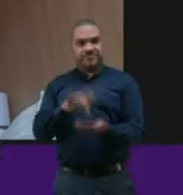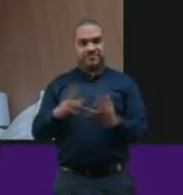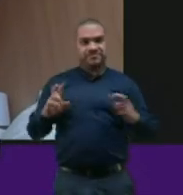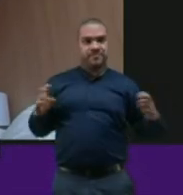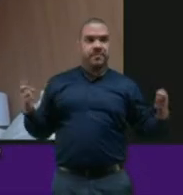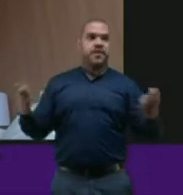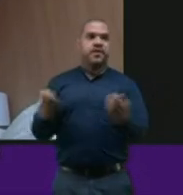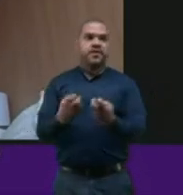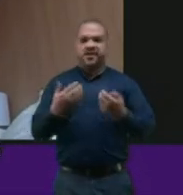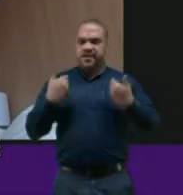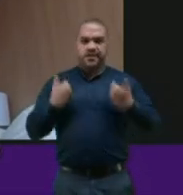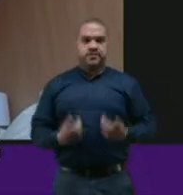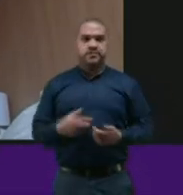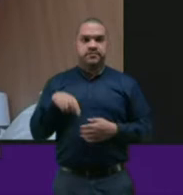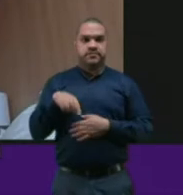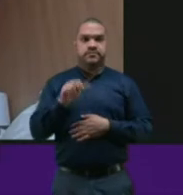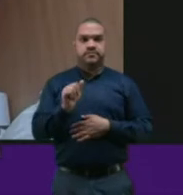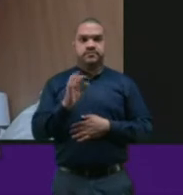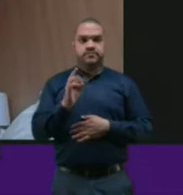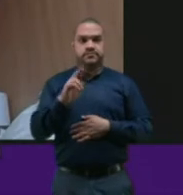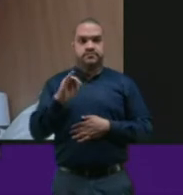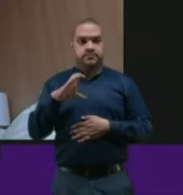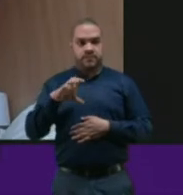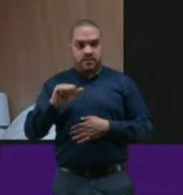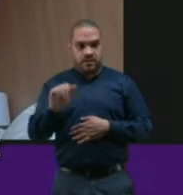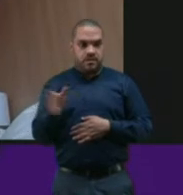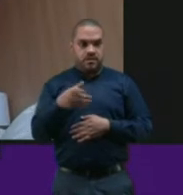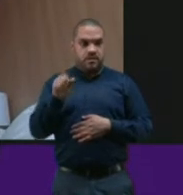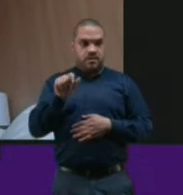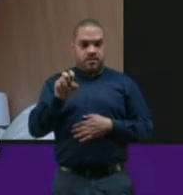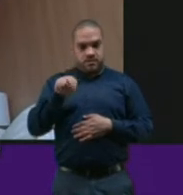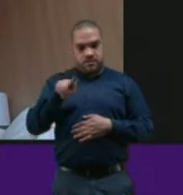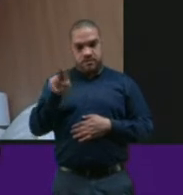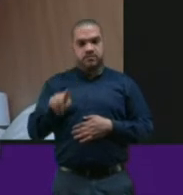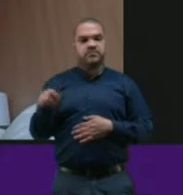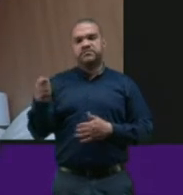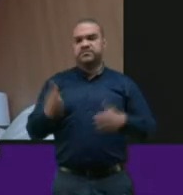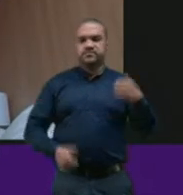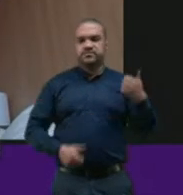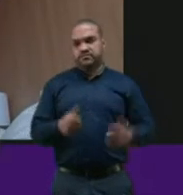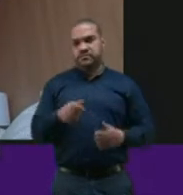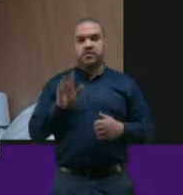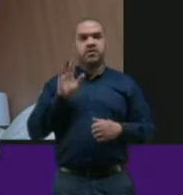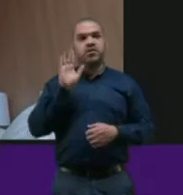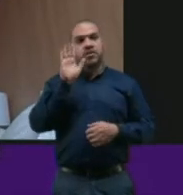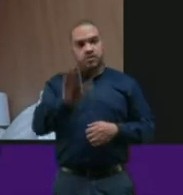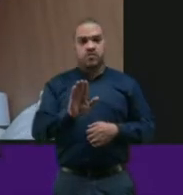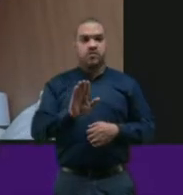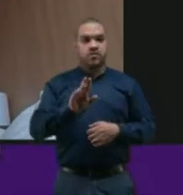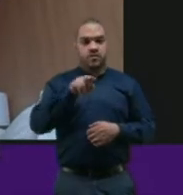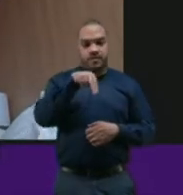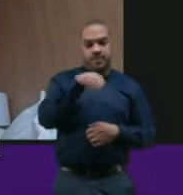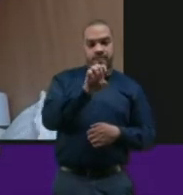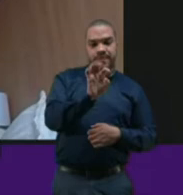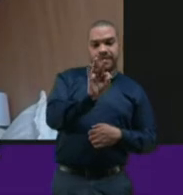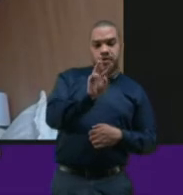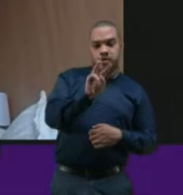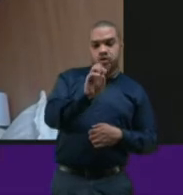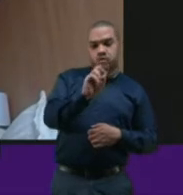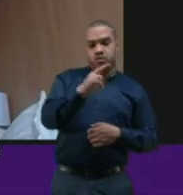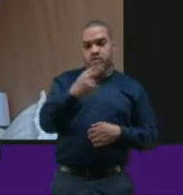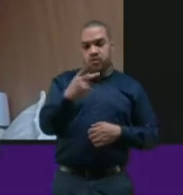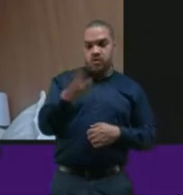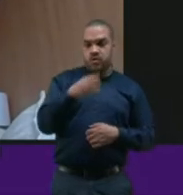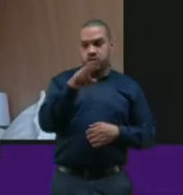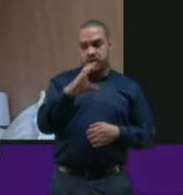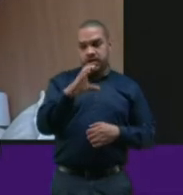Mi nombre es Patricia Sáenz, yo soy Managing Partner de EWA Capital. EWA Capital es un fondo colombiano que invierte en empresas en